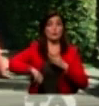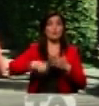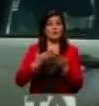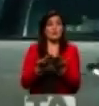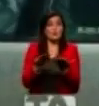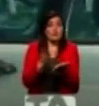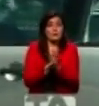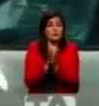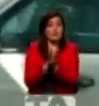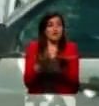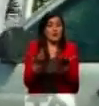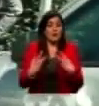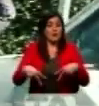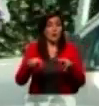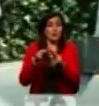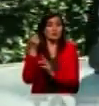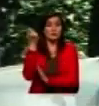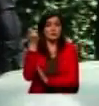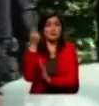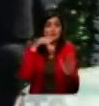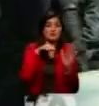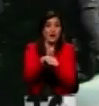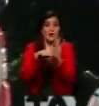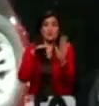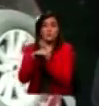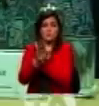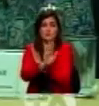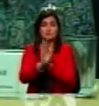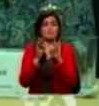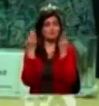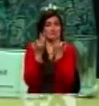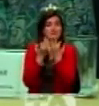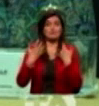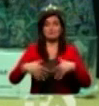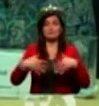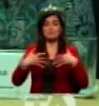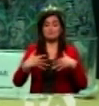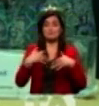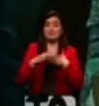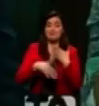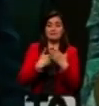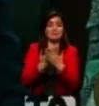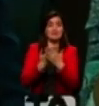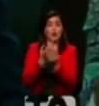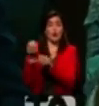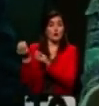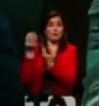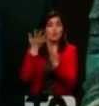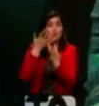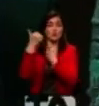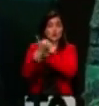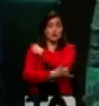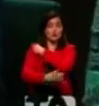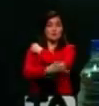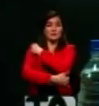justificados, sino la cantidad de dinero que ha ingresado a las cuentas de esta familia. Y para ello han requerido incluso información de